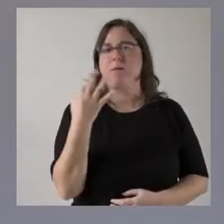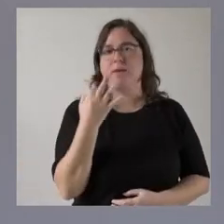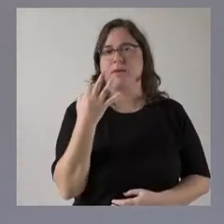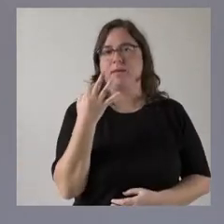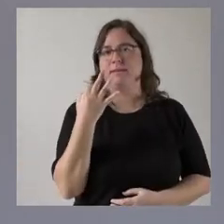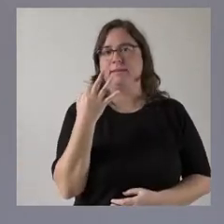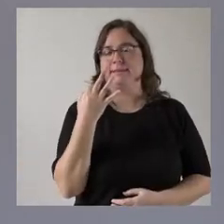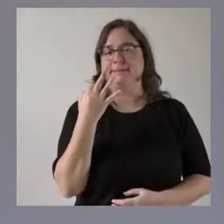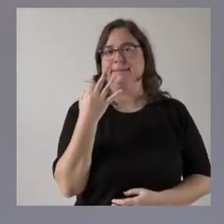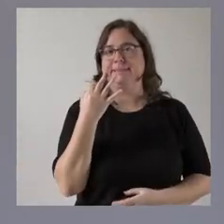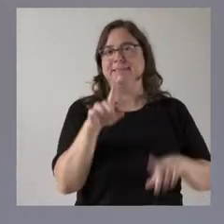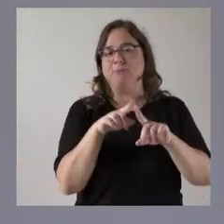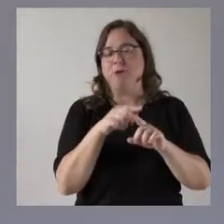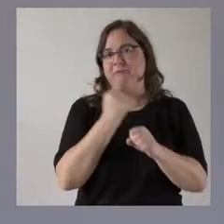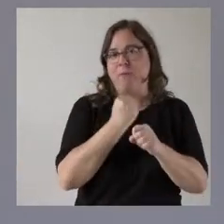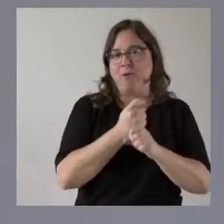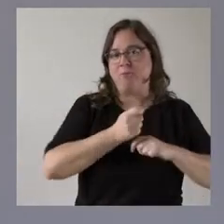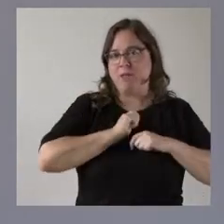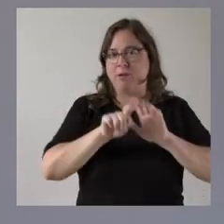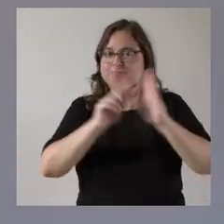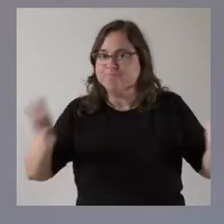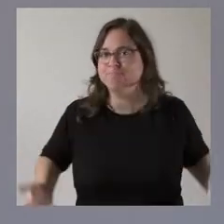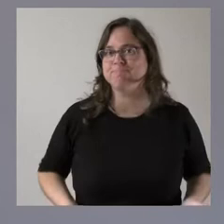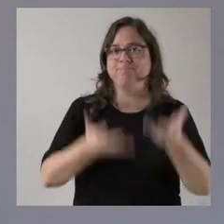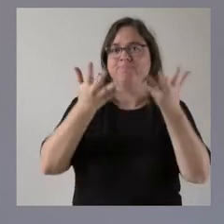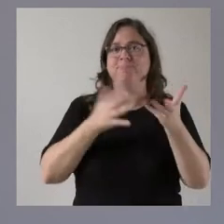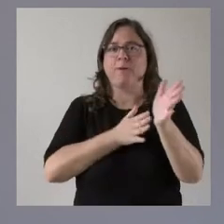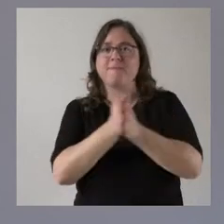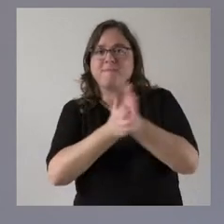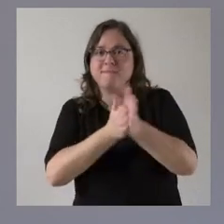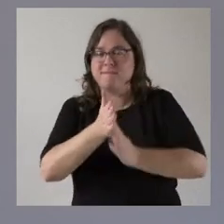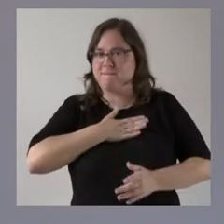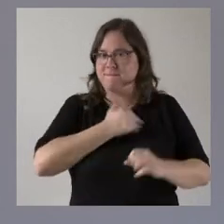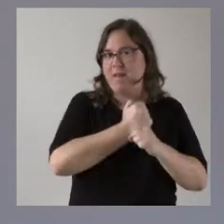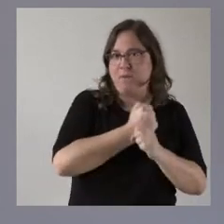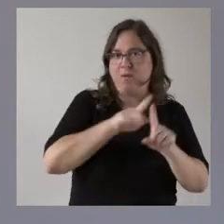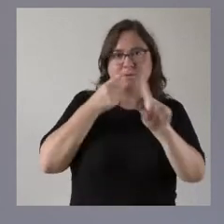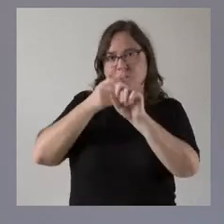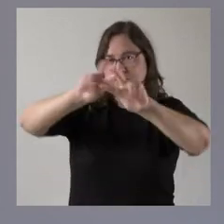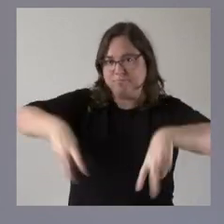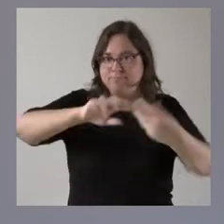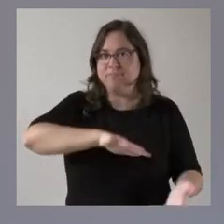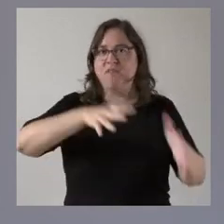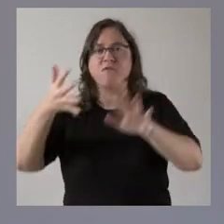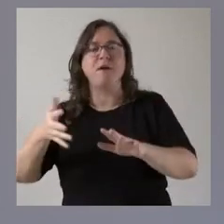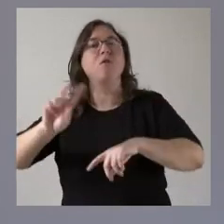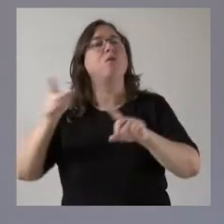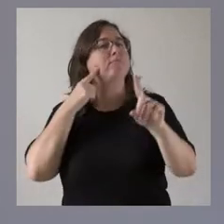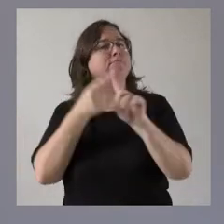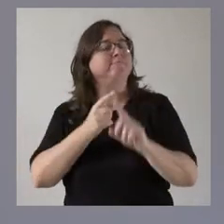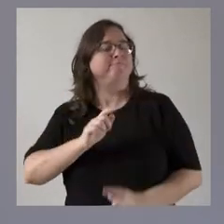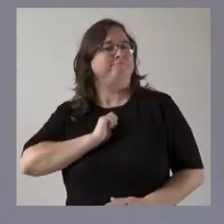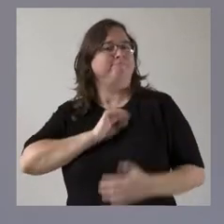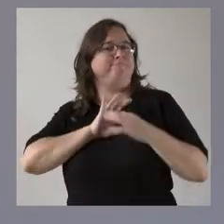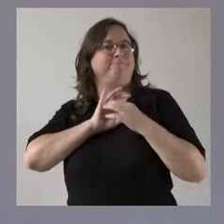nuestro impulso que tiene que ser nuestro estímulo y que tiene que ser la inspiración que Determine